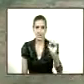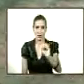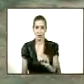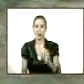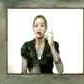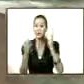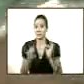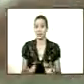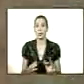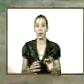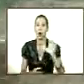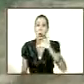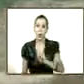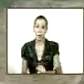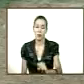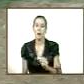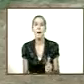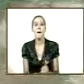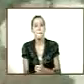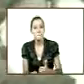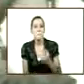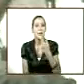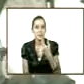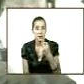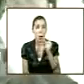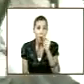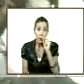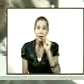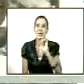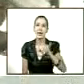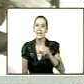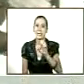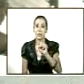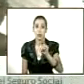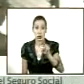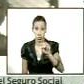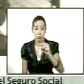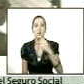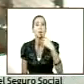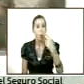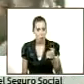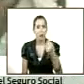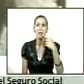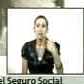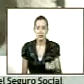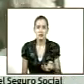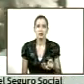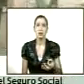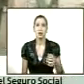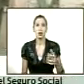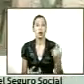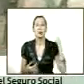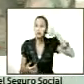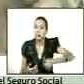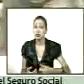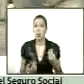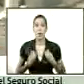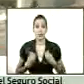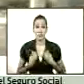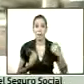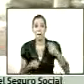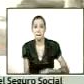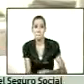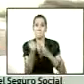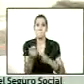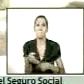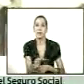tendrán la seguridad de comprar sus medicinas. Jesús María León es uno de ellos. Tiene toda una vida pescando. Nunca ha